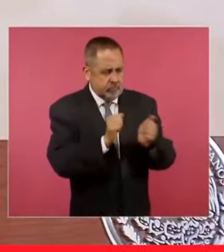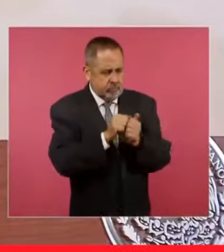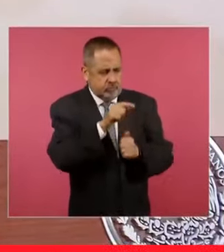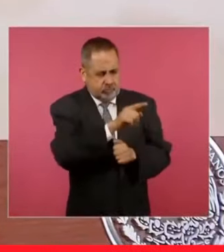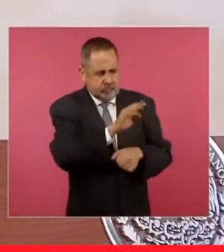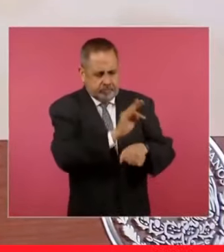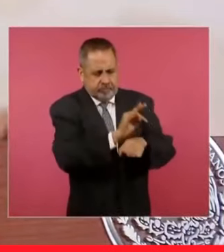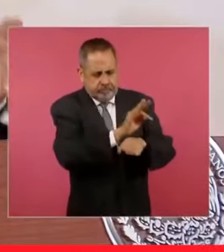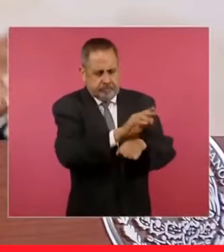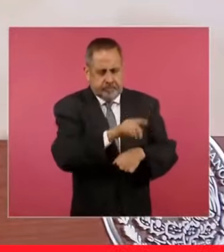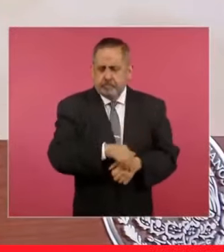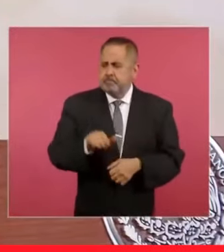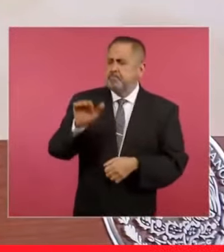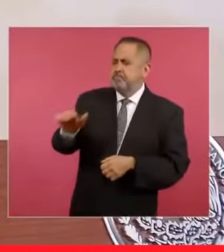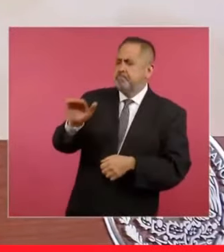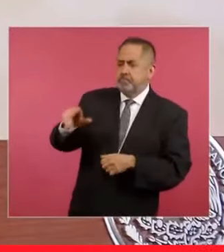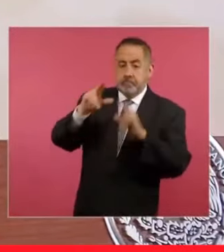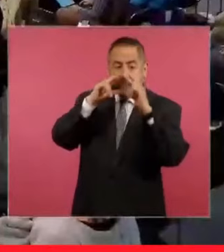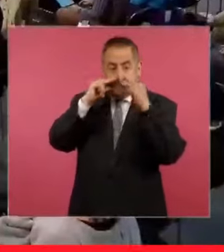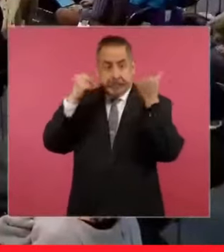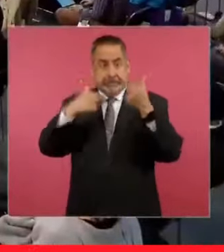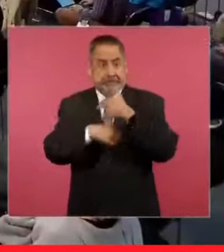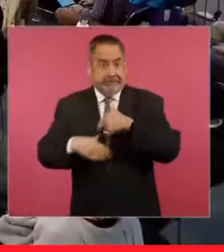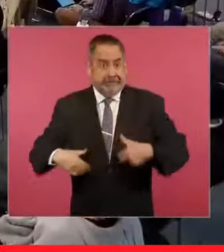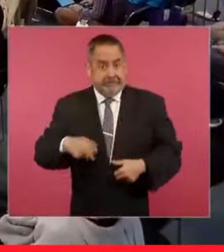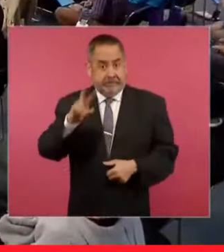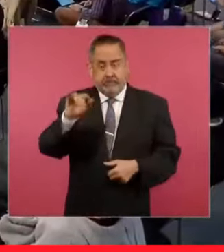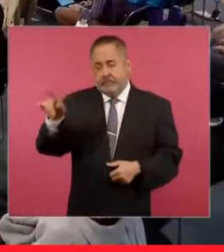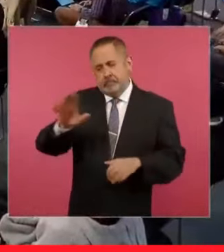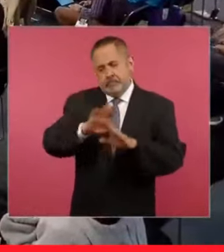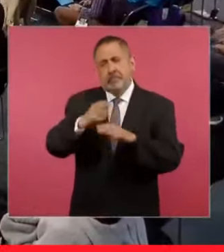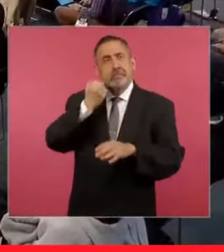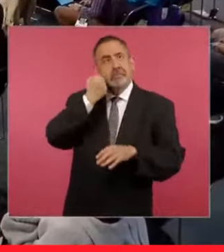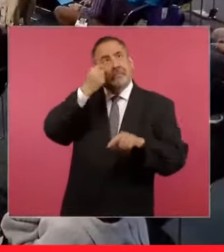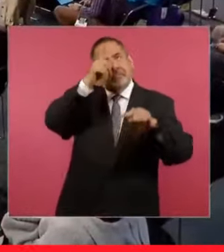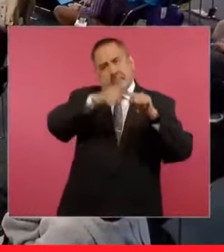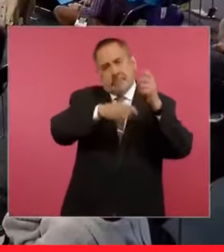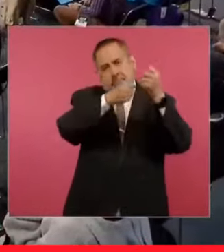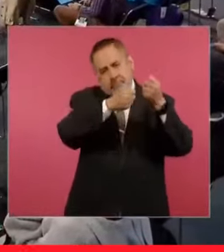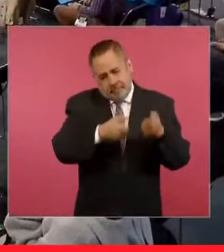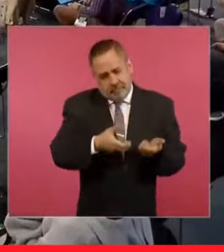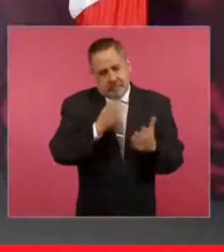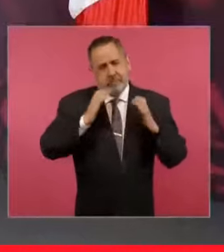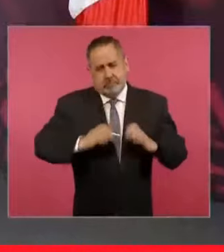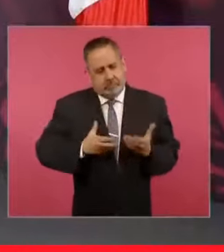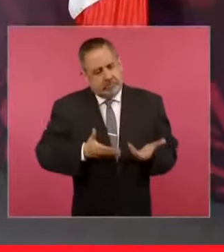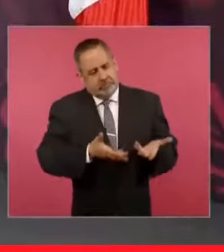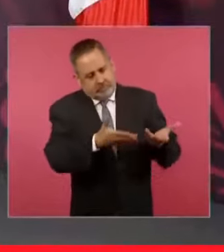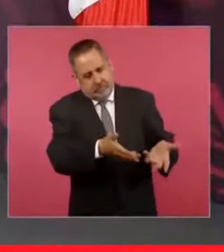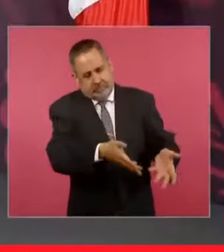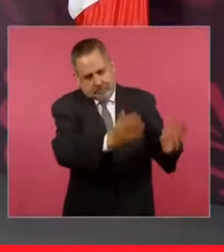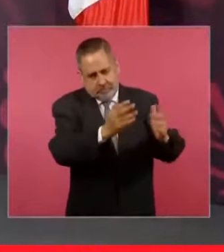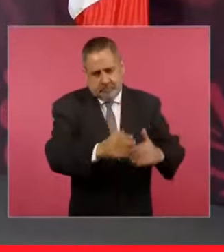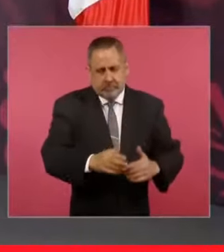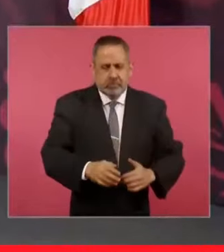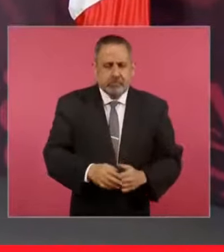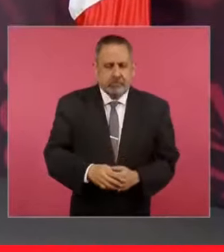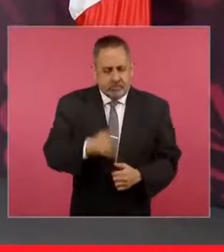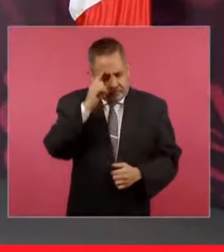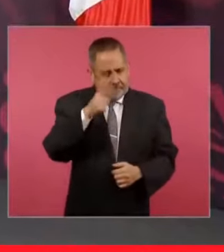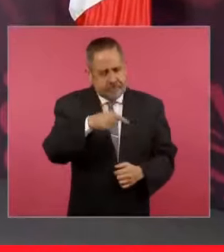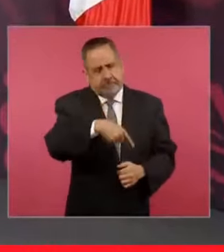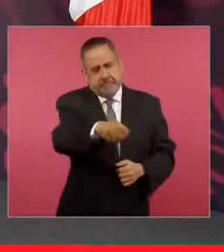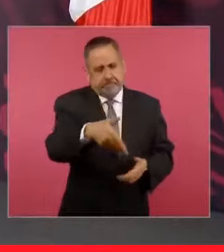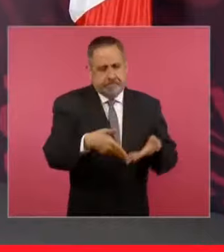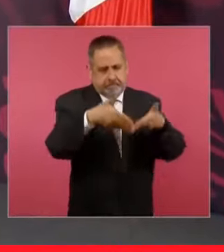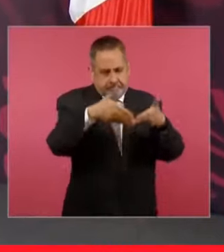Villa para eh bajarlos Y darles cristiana